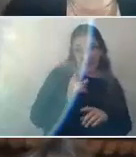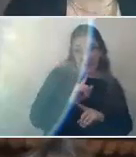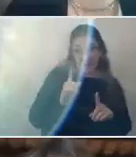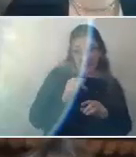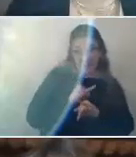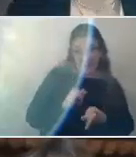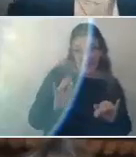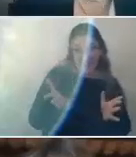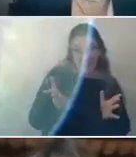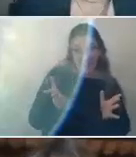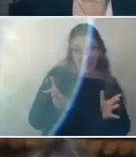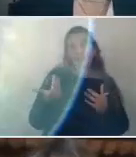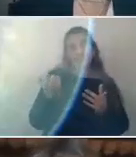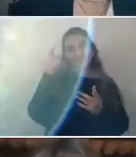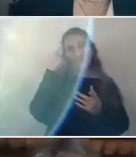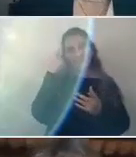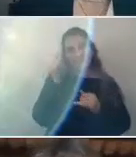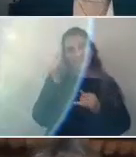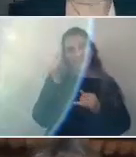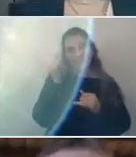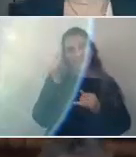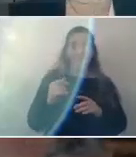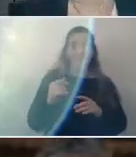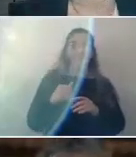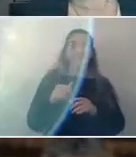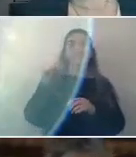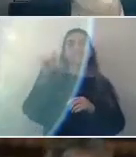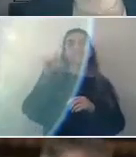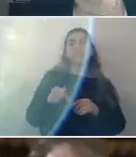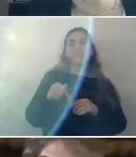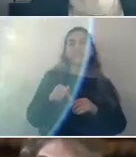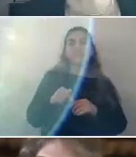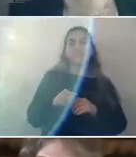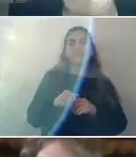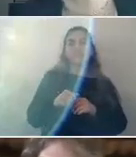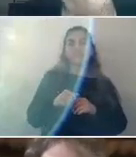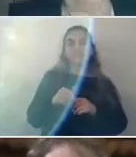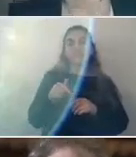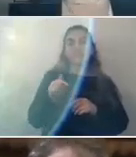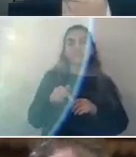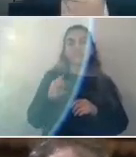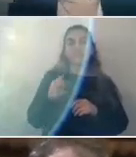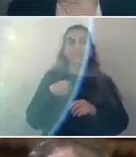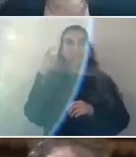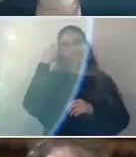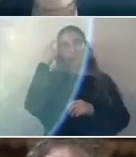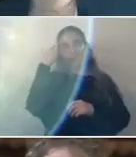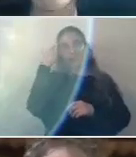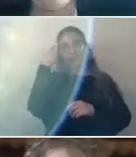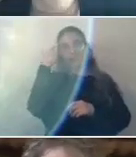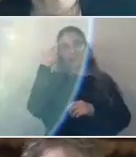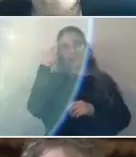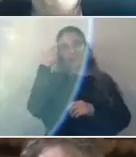prejuicio se puede desmontar con un nuevo saber de la discapacidad eso sería maravilloso eso estaría hablando de